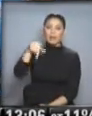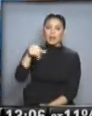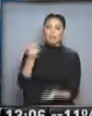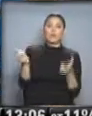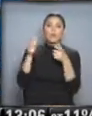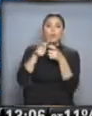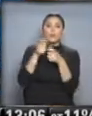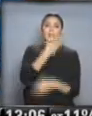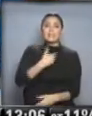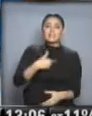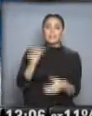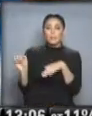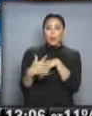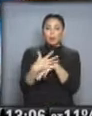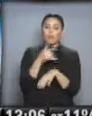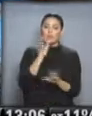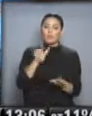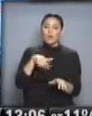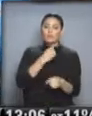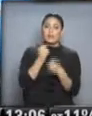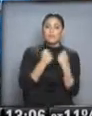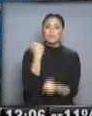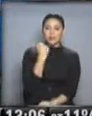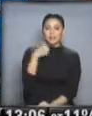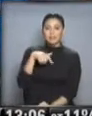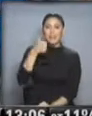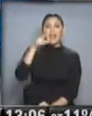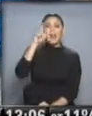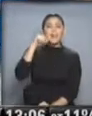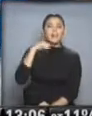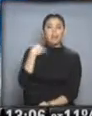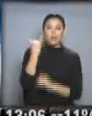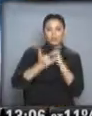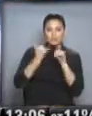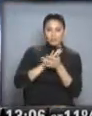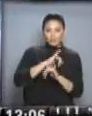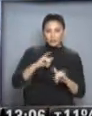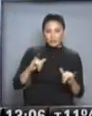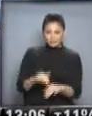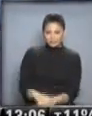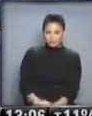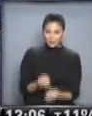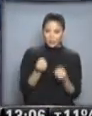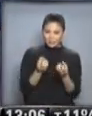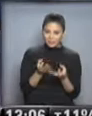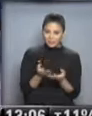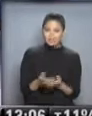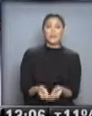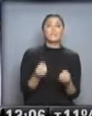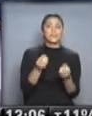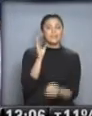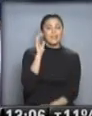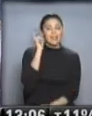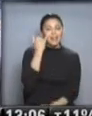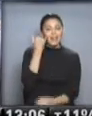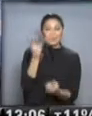del mercosur esperamos hoy que haya importantes definiciones es alejandro puertas que nos traen las noticias cómo te va alejandro muy bien ya